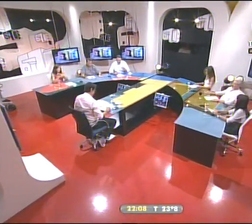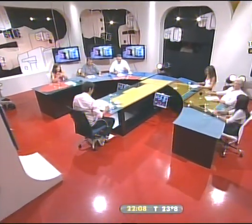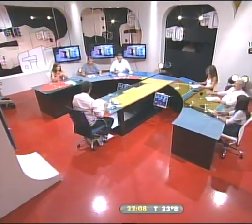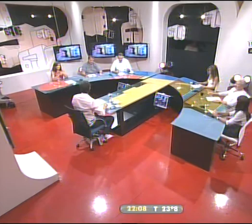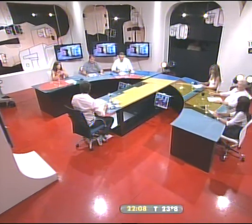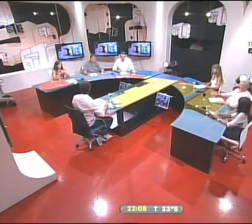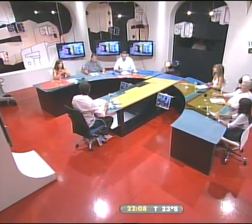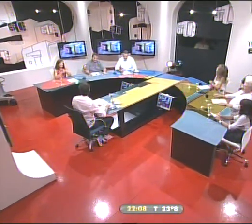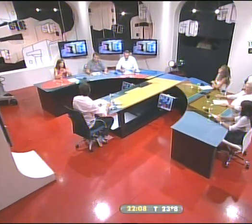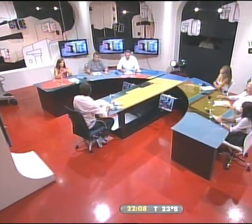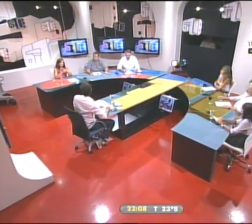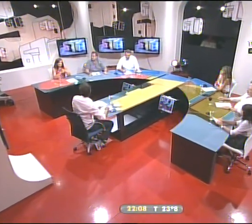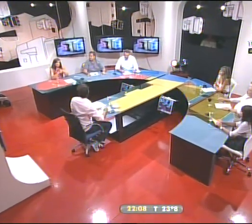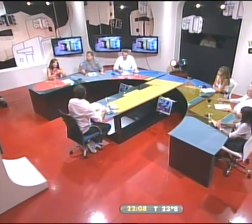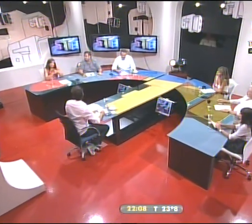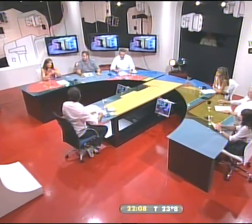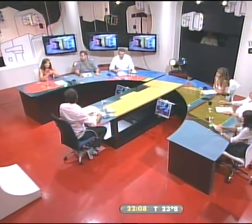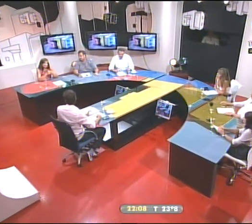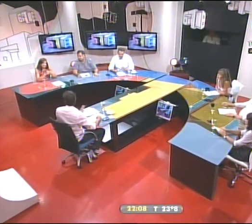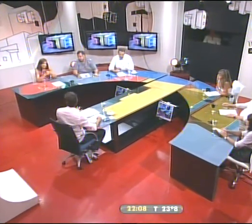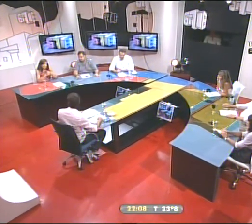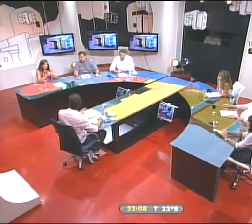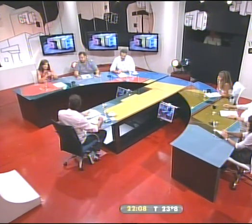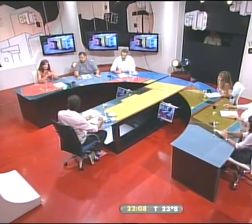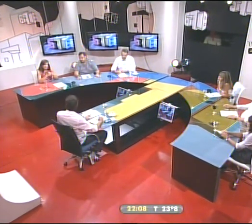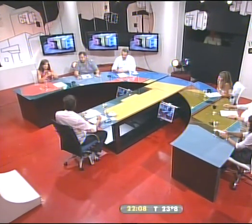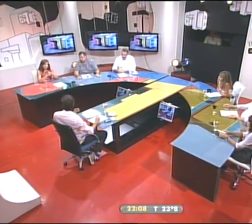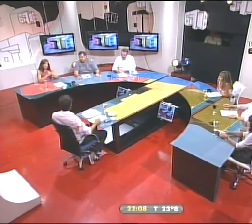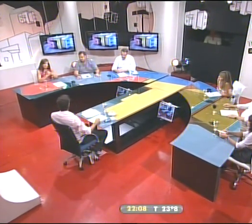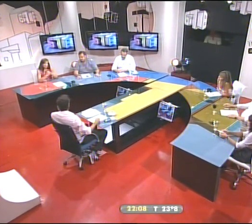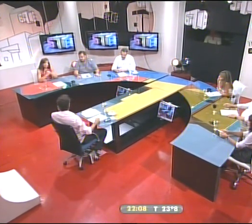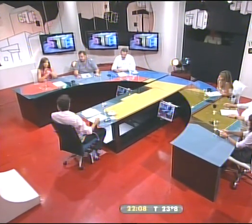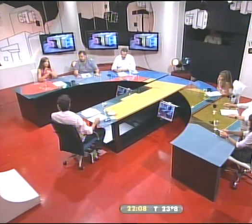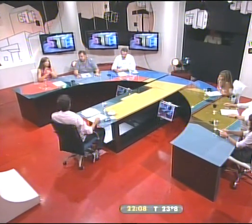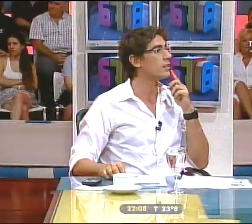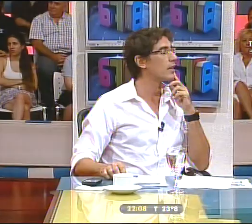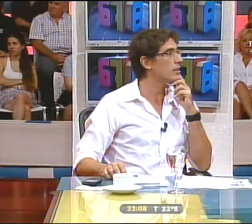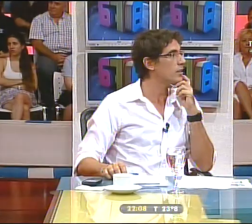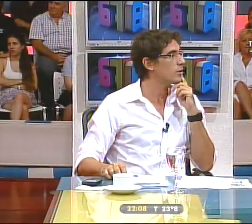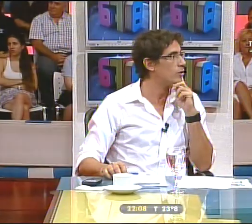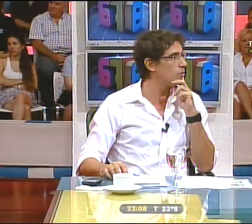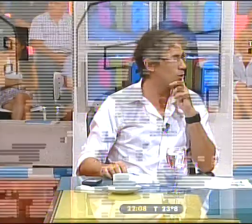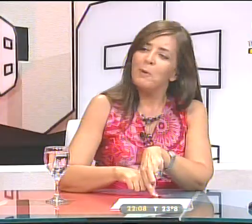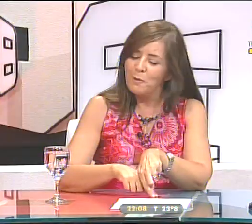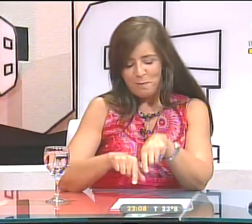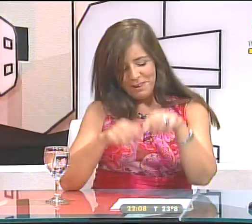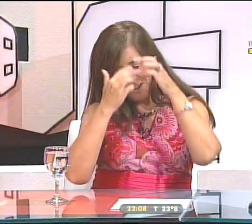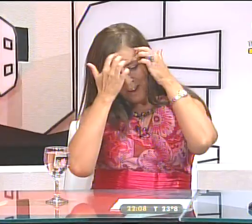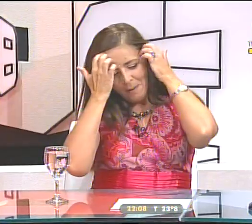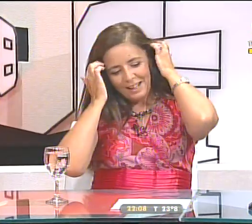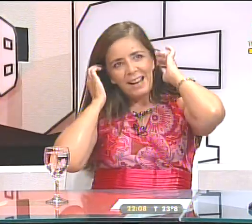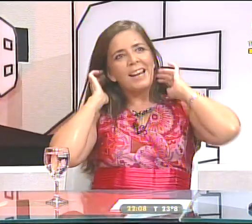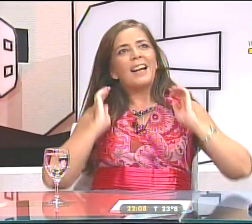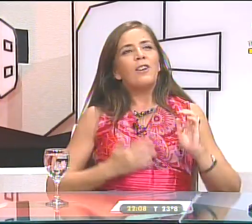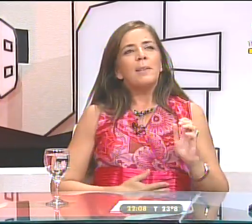Bueno, muy bien. Muy interesante, digamos. Vamos a tomar, no sé si querés tomar el tema Carrió o el tema que Cristina mencionó. Primero uno y después el otro. A